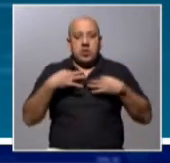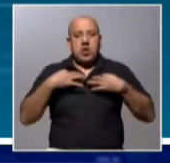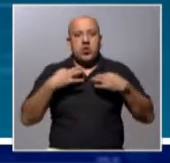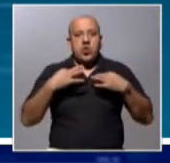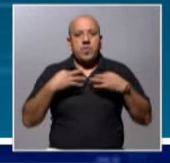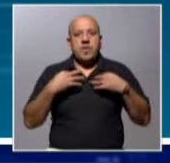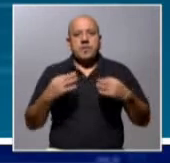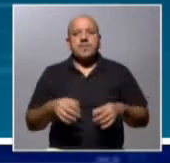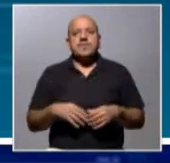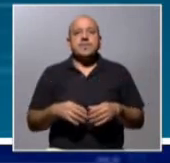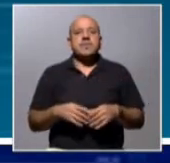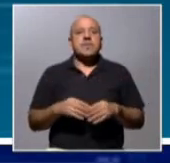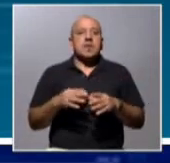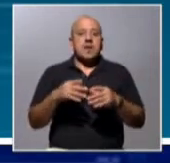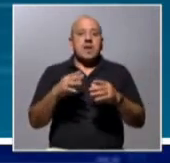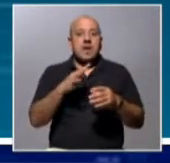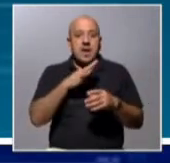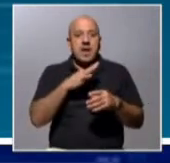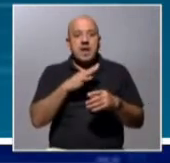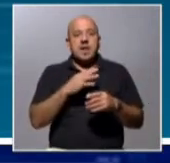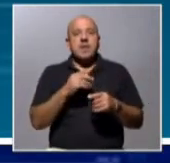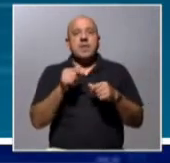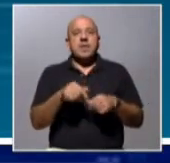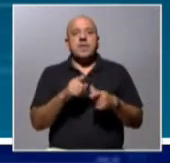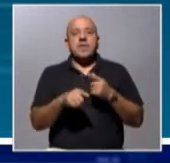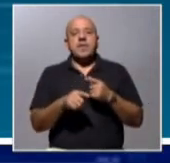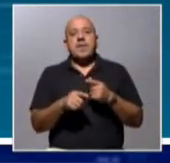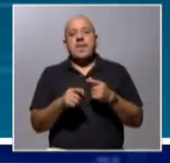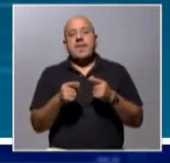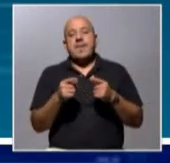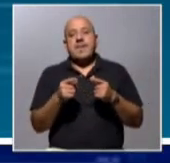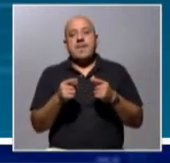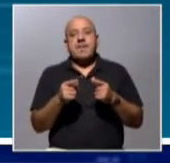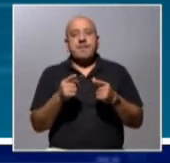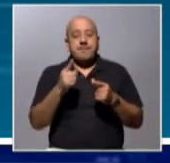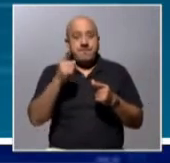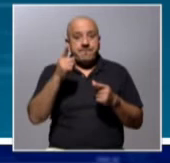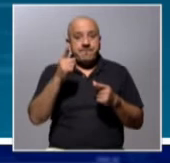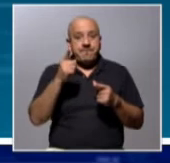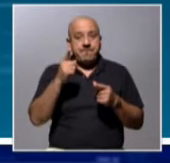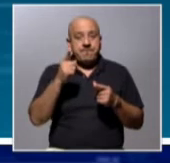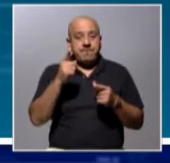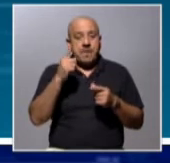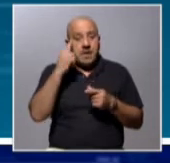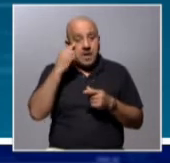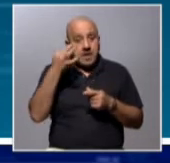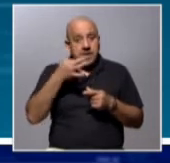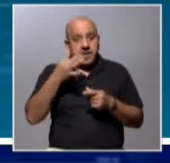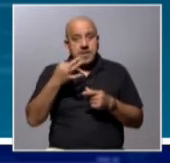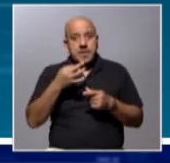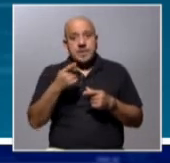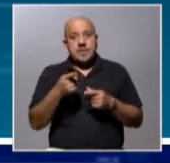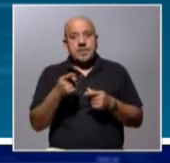las organizaciones que están recibiendo ropa para la campaña de abrigo. Entonces, en realidad, es